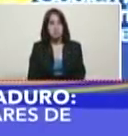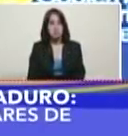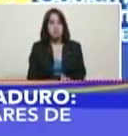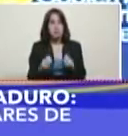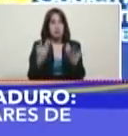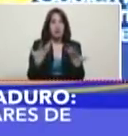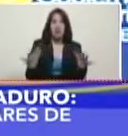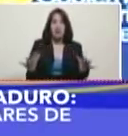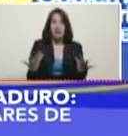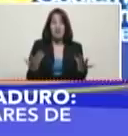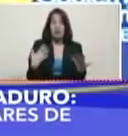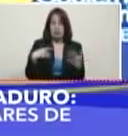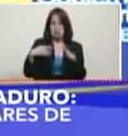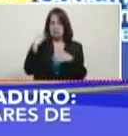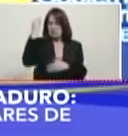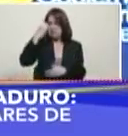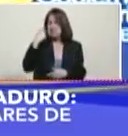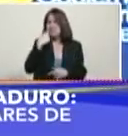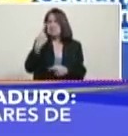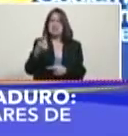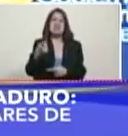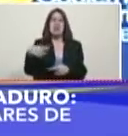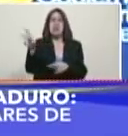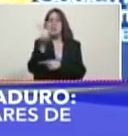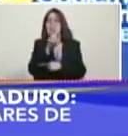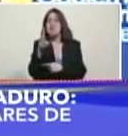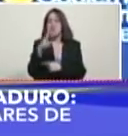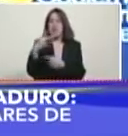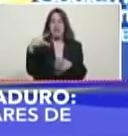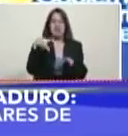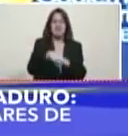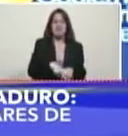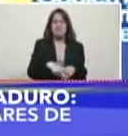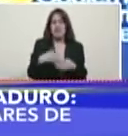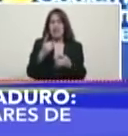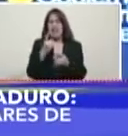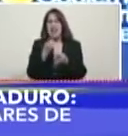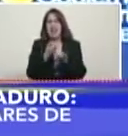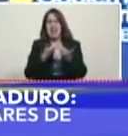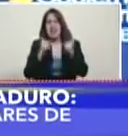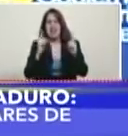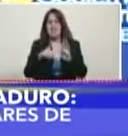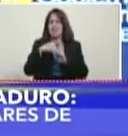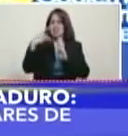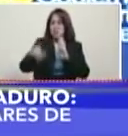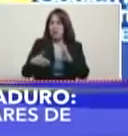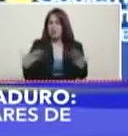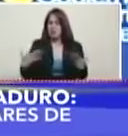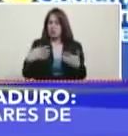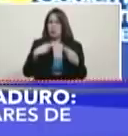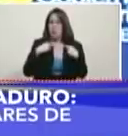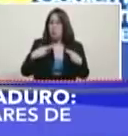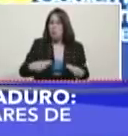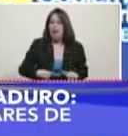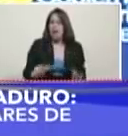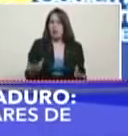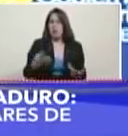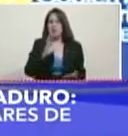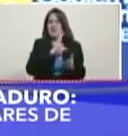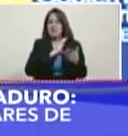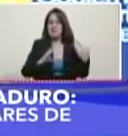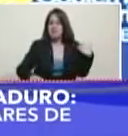cuestionando el derecho de nuestro país libre de adoptar las ideas del socialismo humano, cristiano, de nuestro